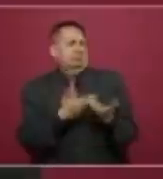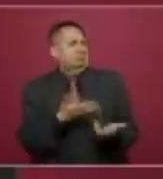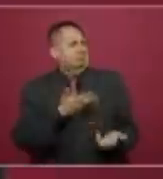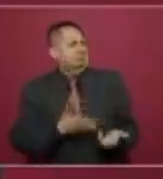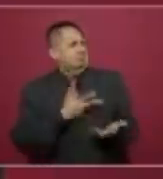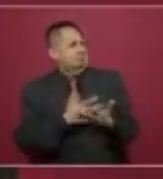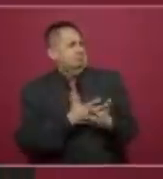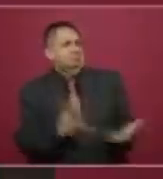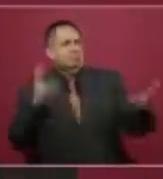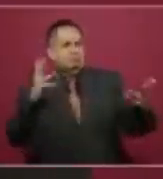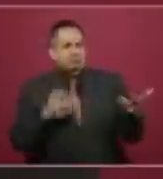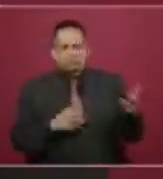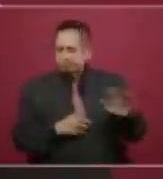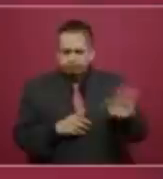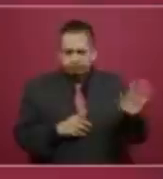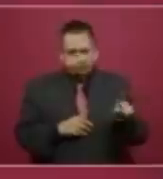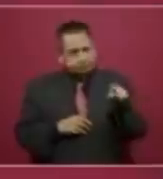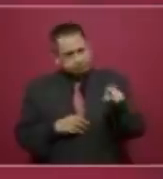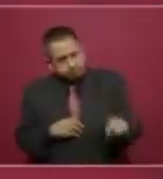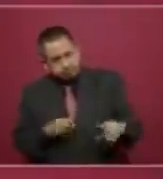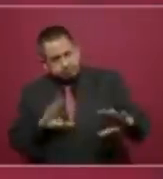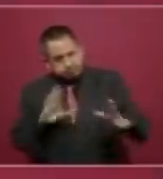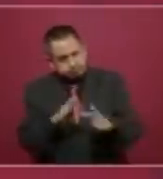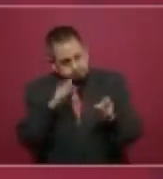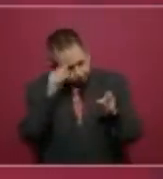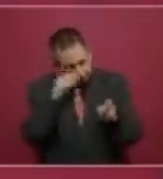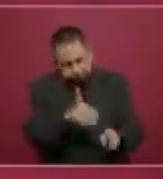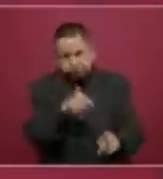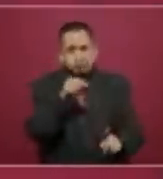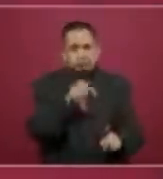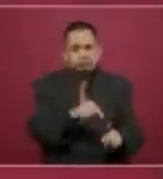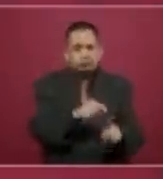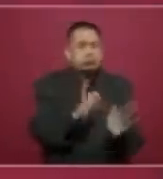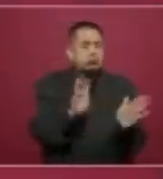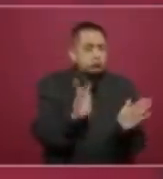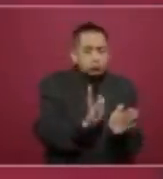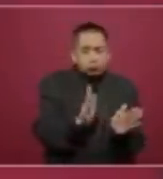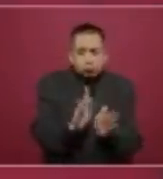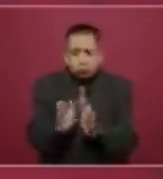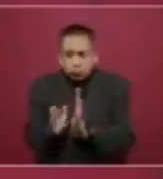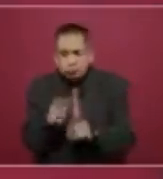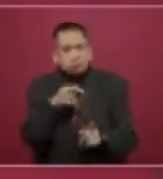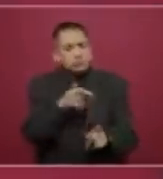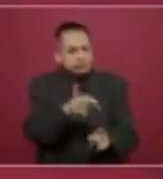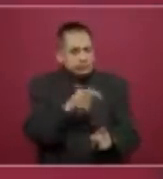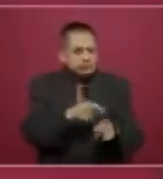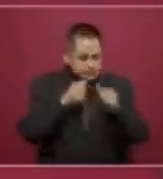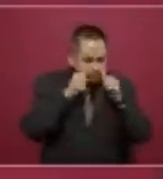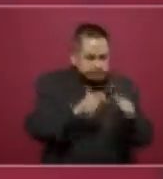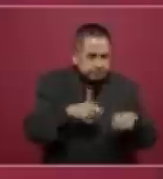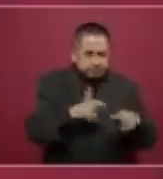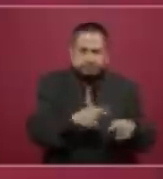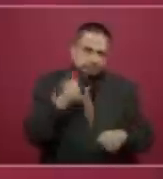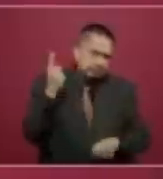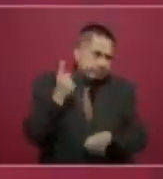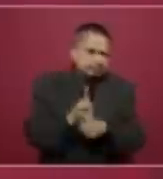porque estamos orientando a apoyar a los pequeños productores,